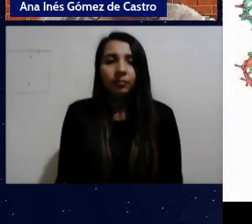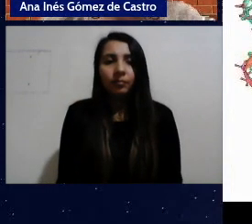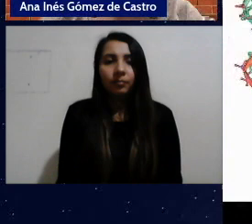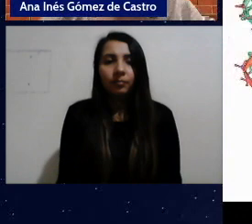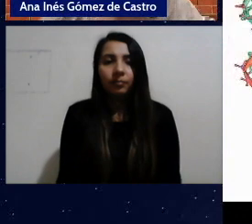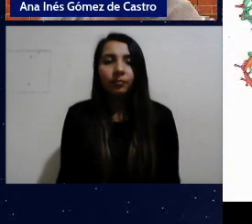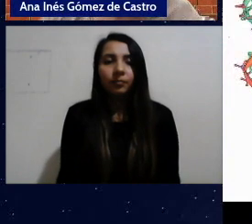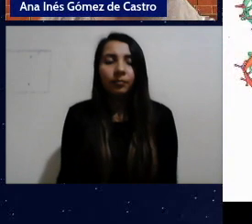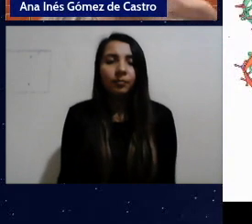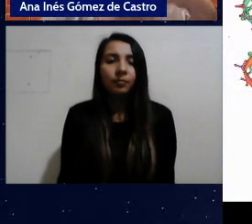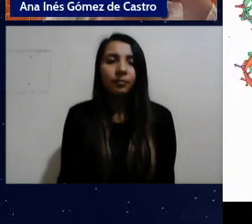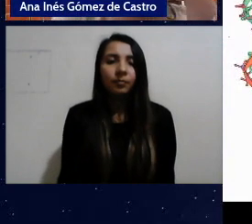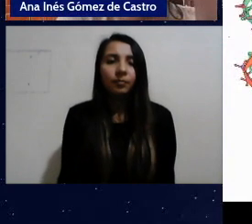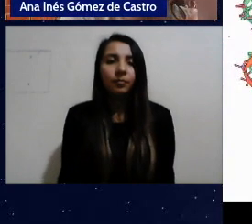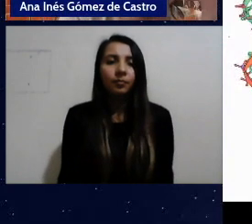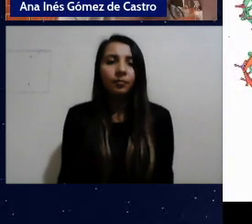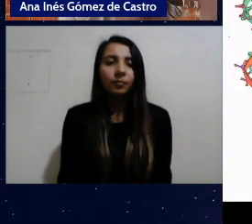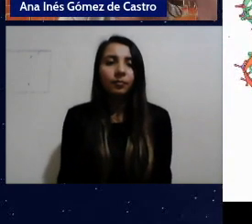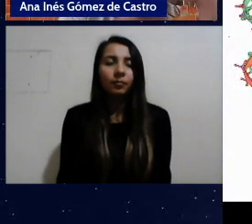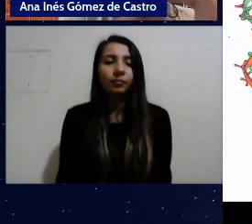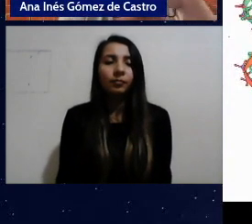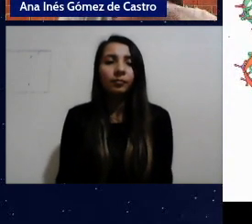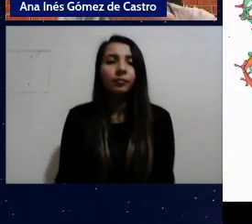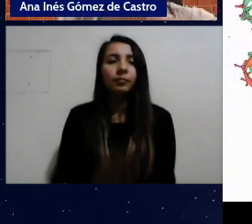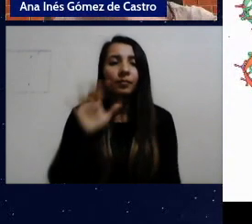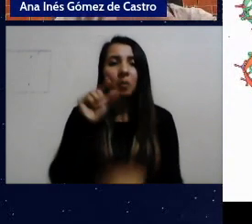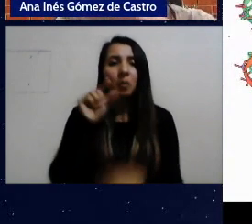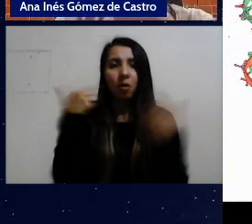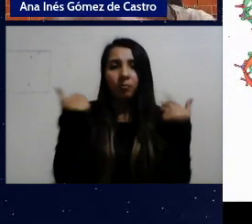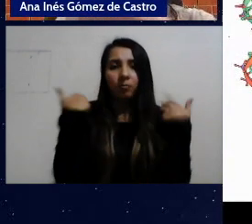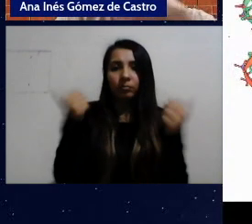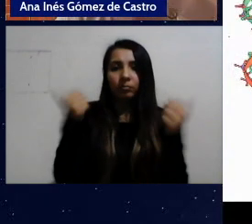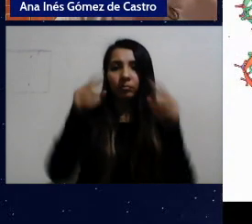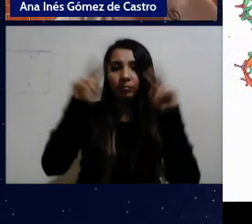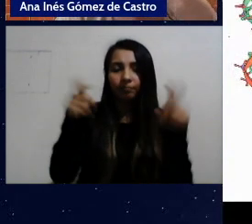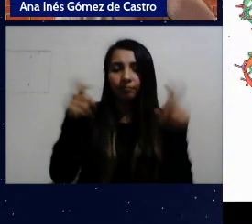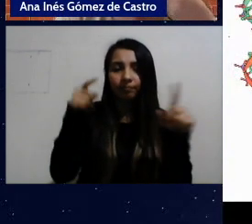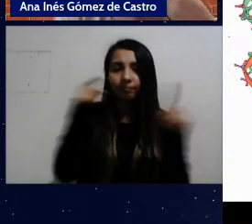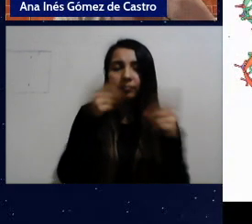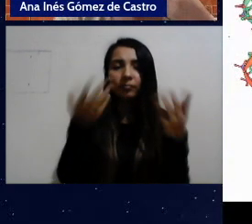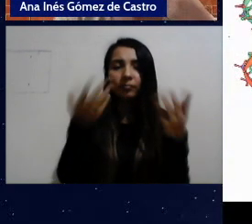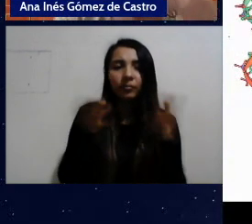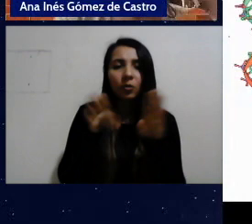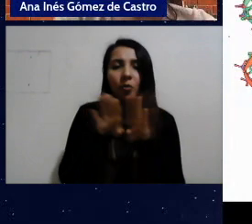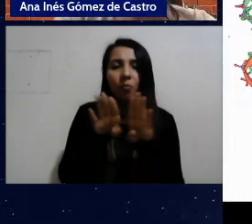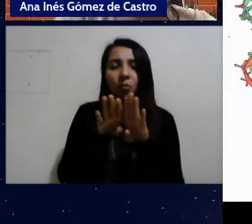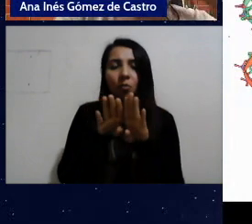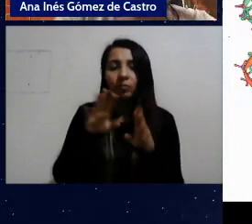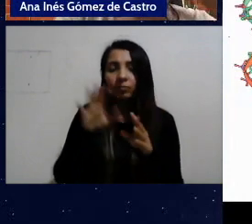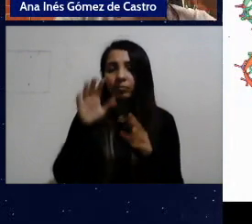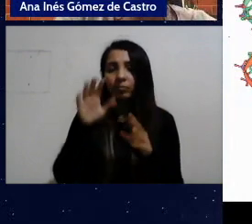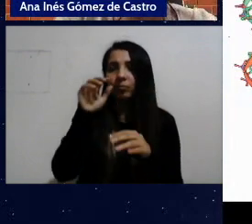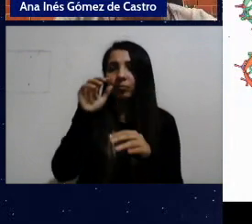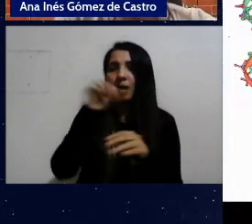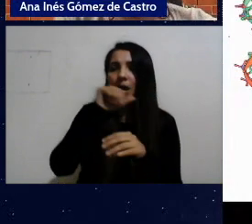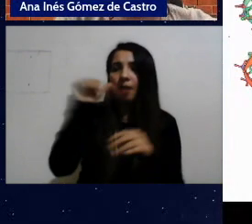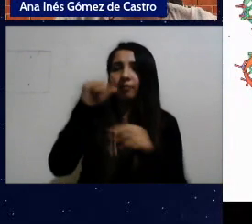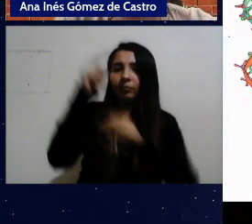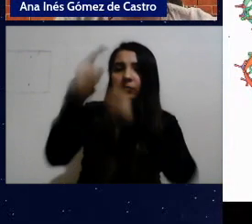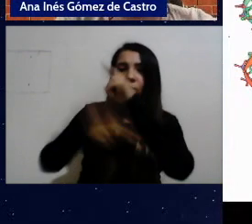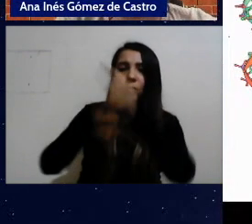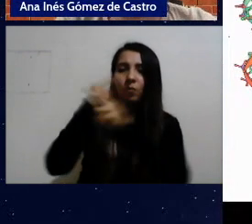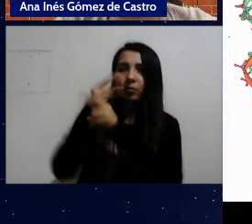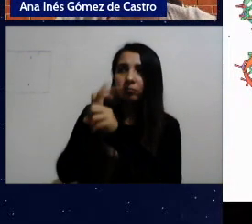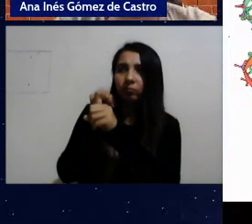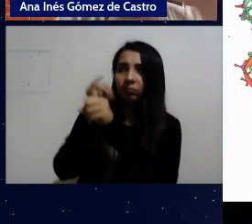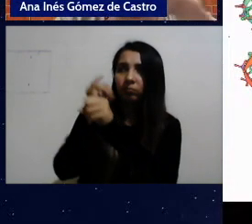así. Vale. Entonces, visto todo esto y centrando el tema, ¿cómo puede ayudar la